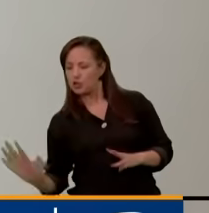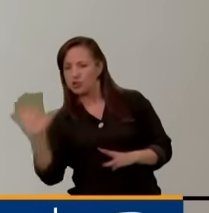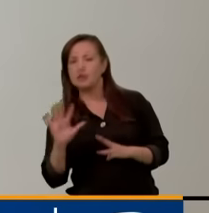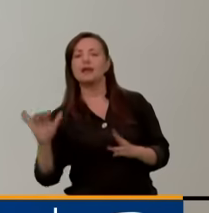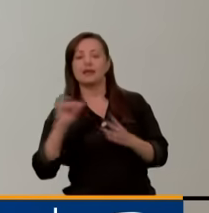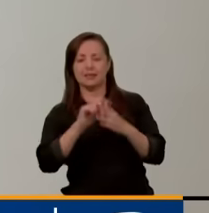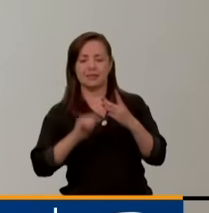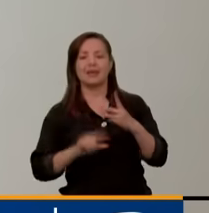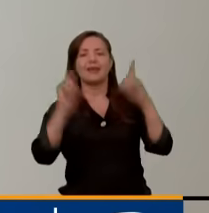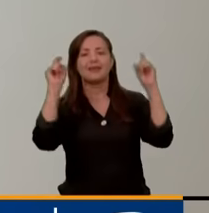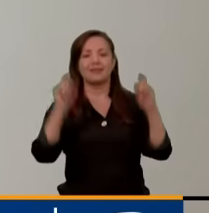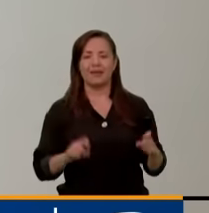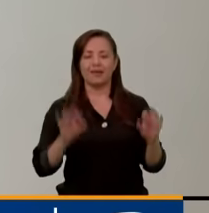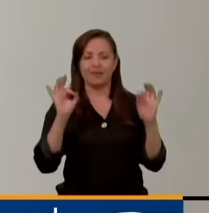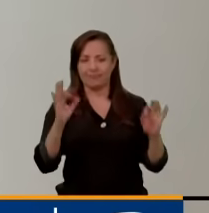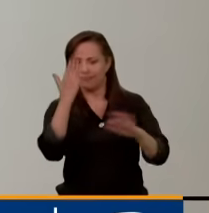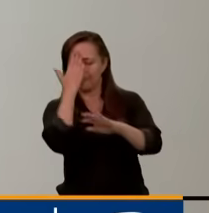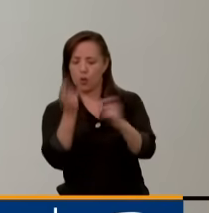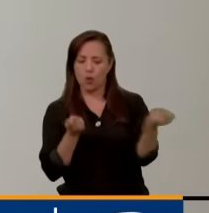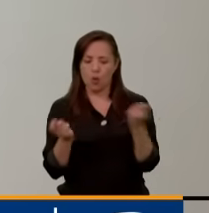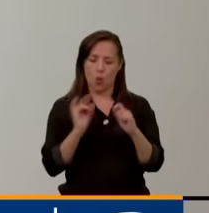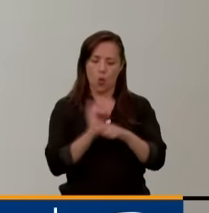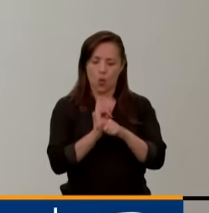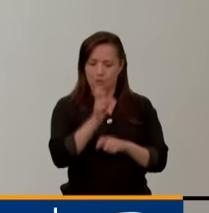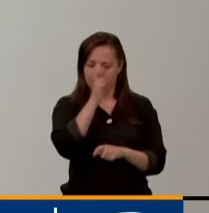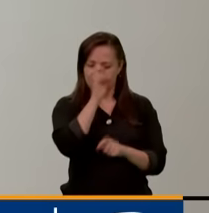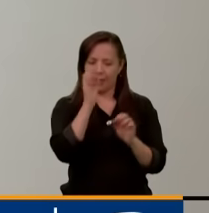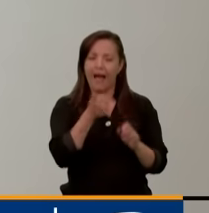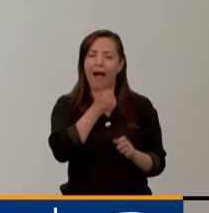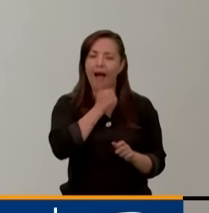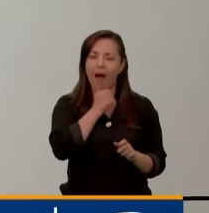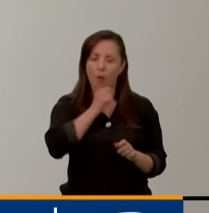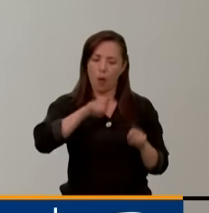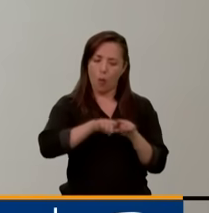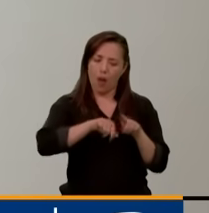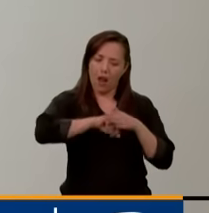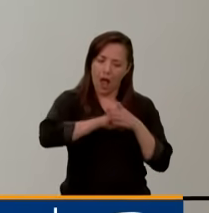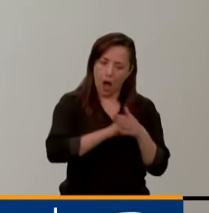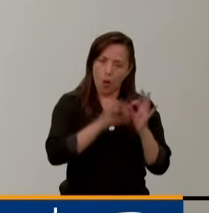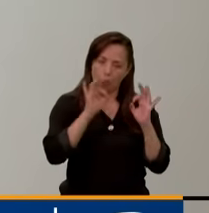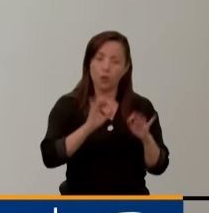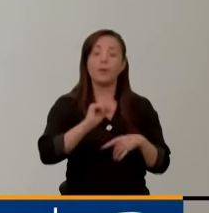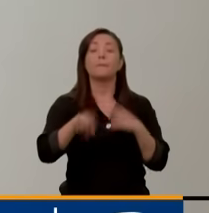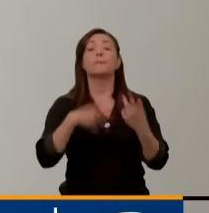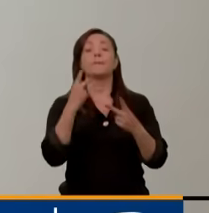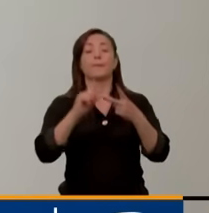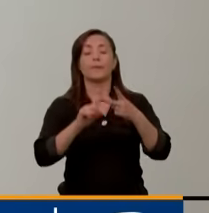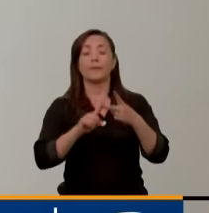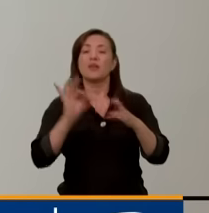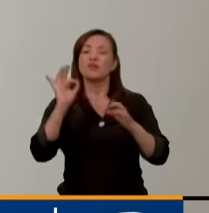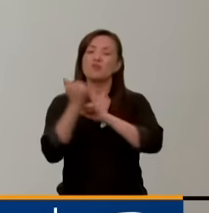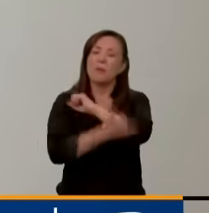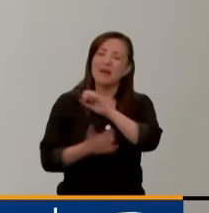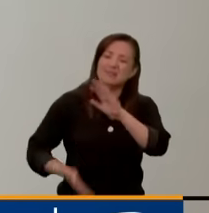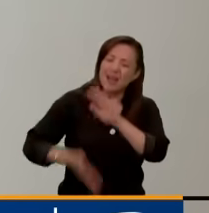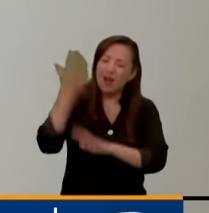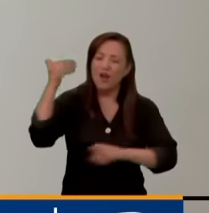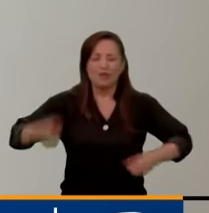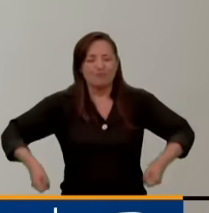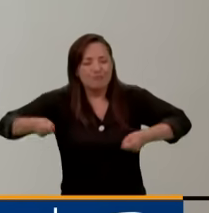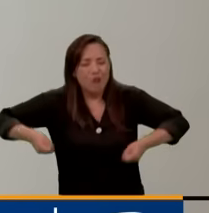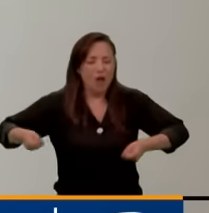hacer es el uso eficiente del agua, pues ahorrar agua. Dos, en estos paseos de olla, para evitar las olas de calor y